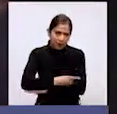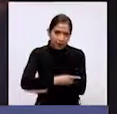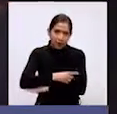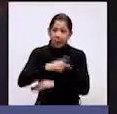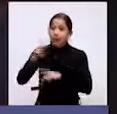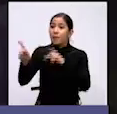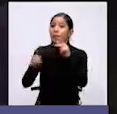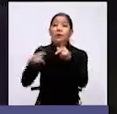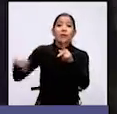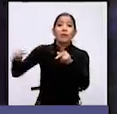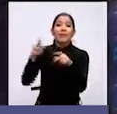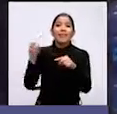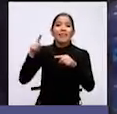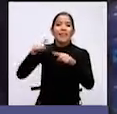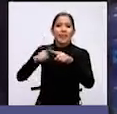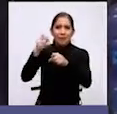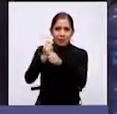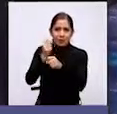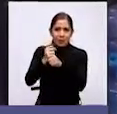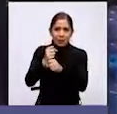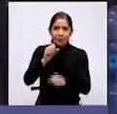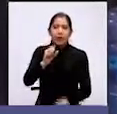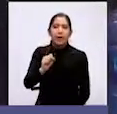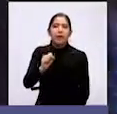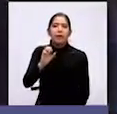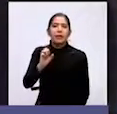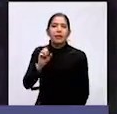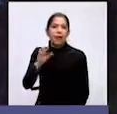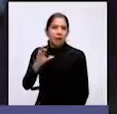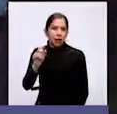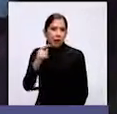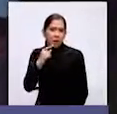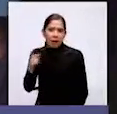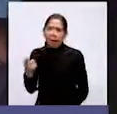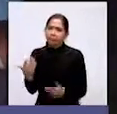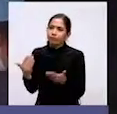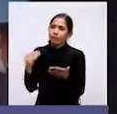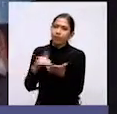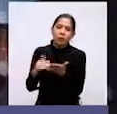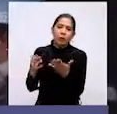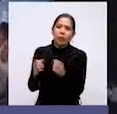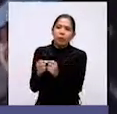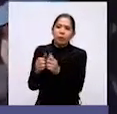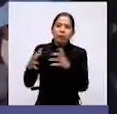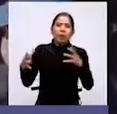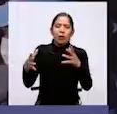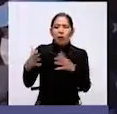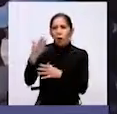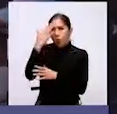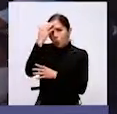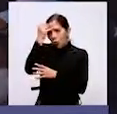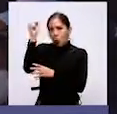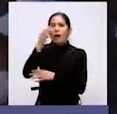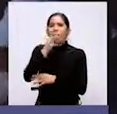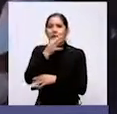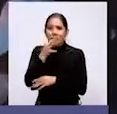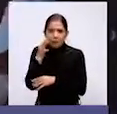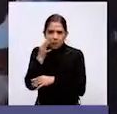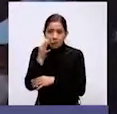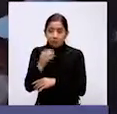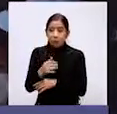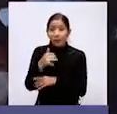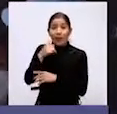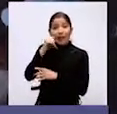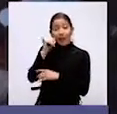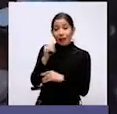Servicio Departamental de Caminos y el piquete se va haciendo aún cada vez más grande, tomando en cuenta que el día de ayer, bueno, se han dado 4